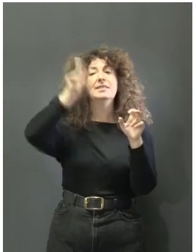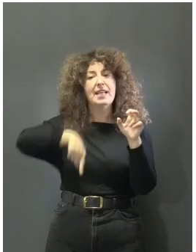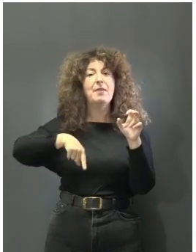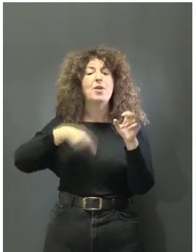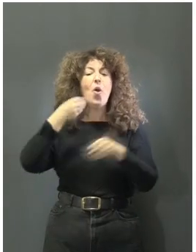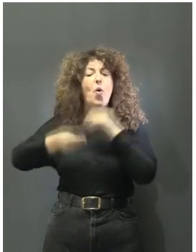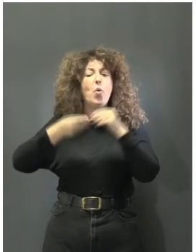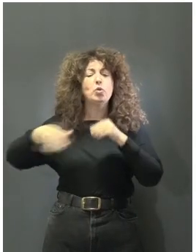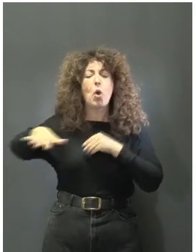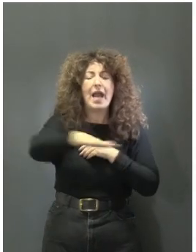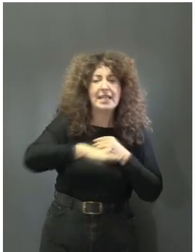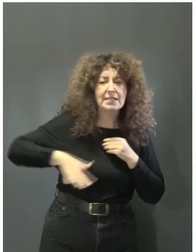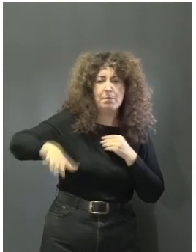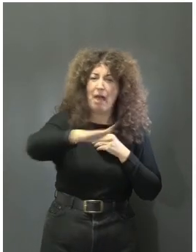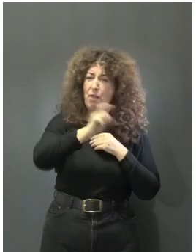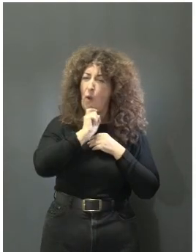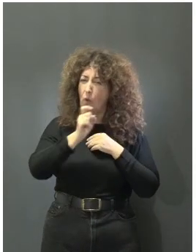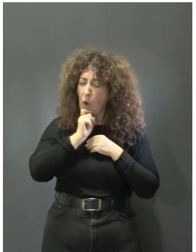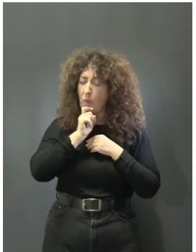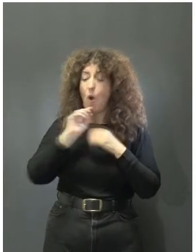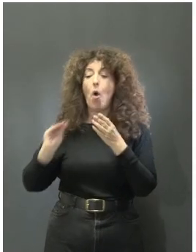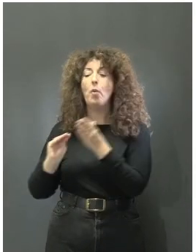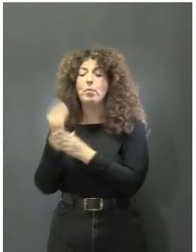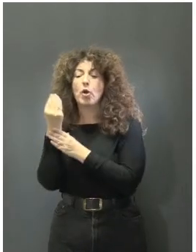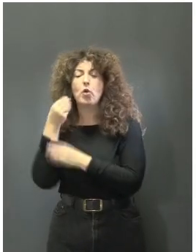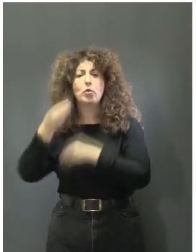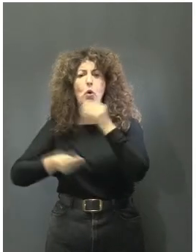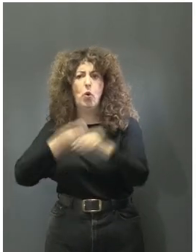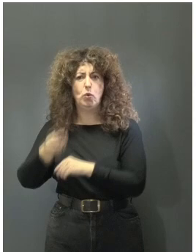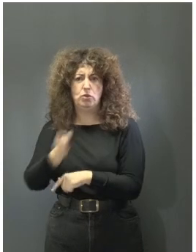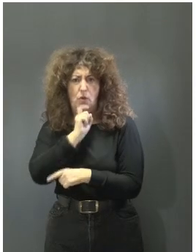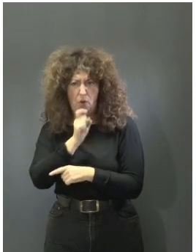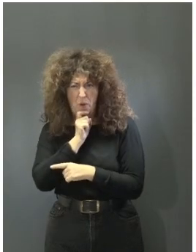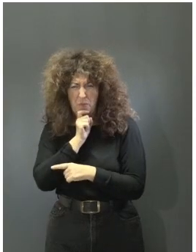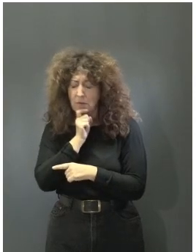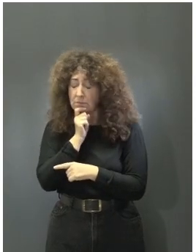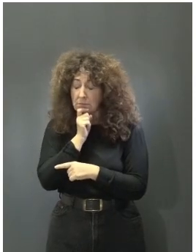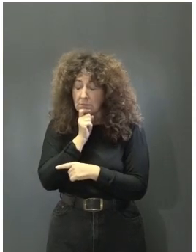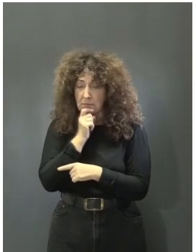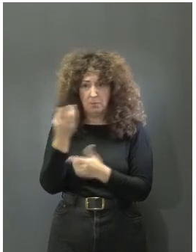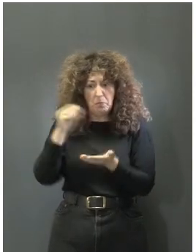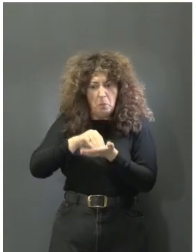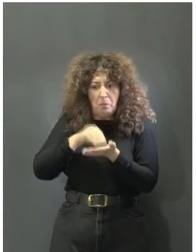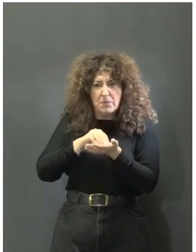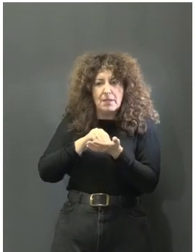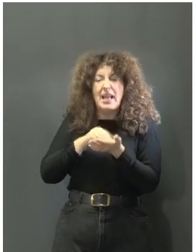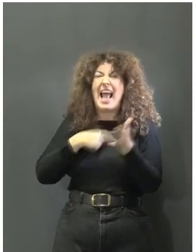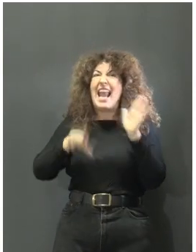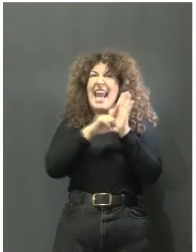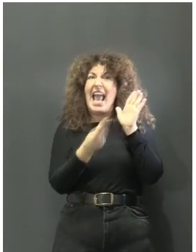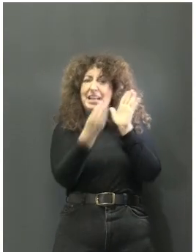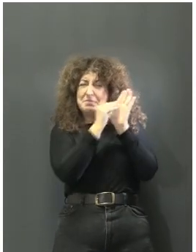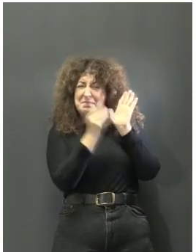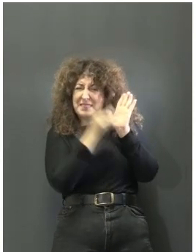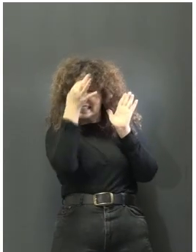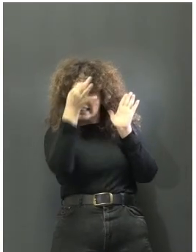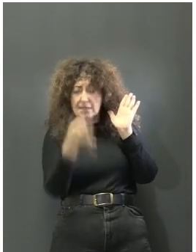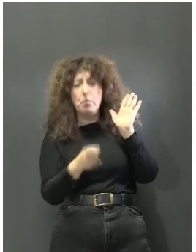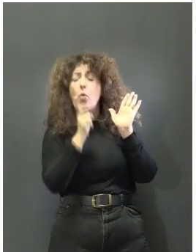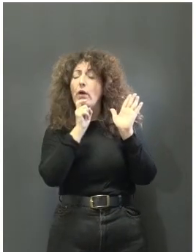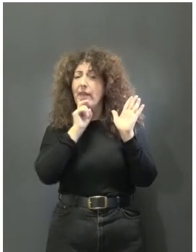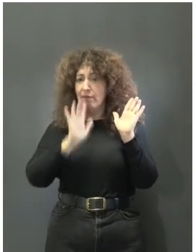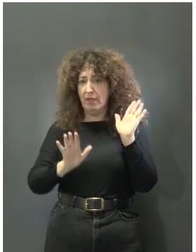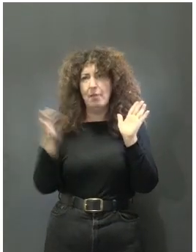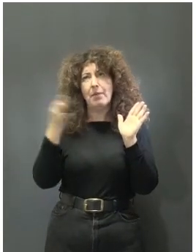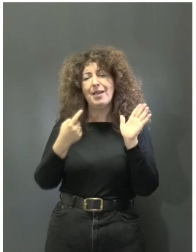uso de los espacios, con el propio uso de los productos, que son muy difíciles de incorporar en una ley al final, pero que hay